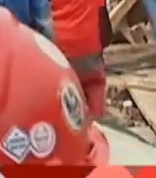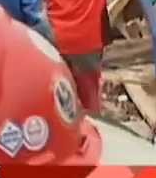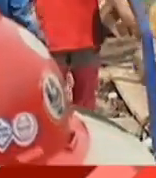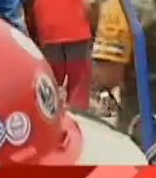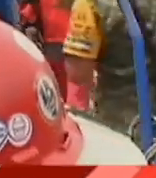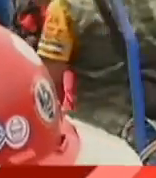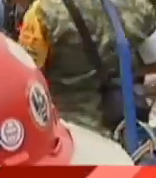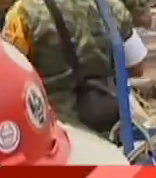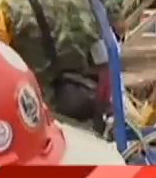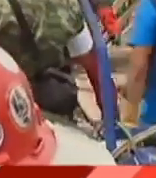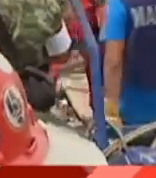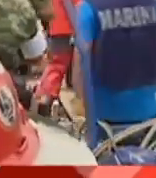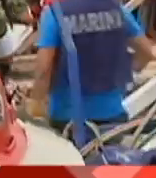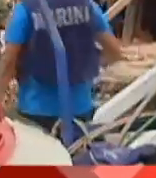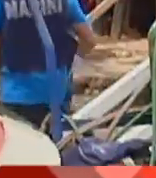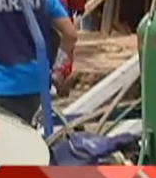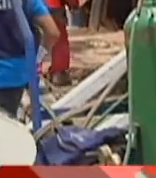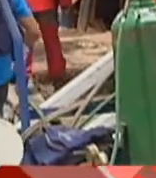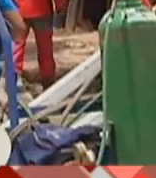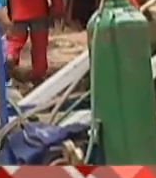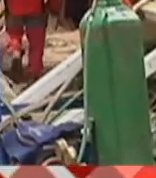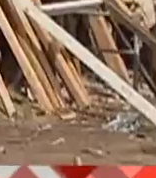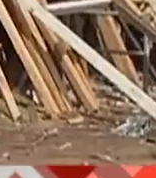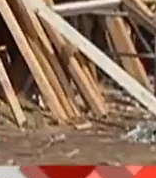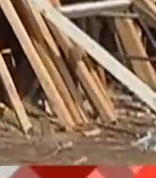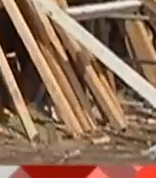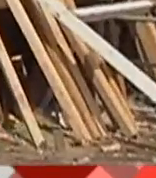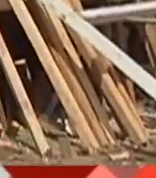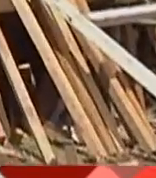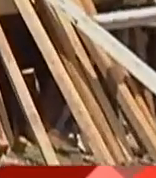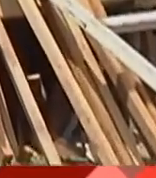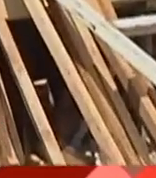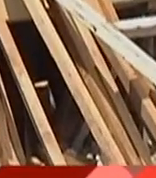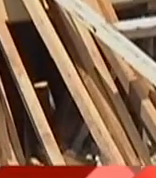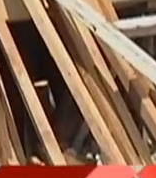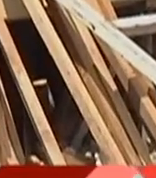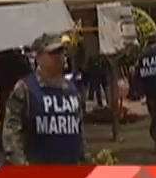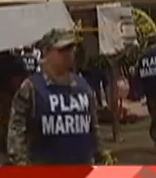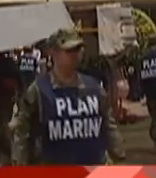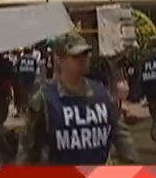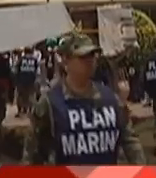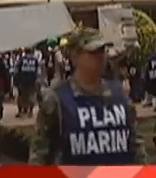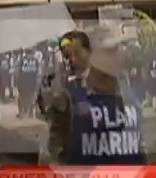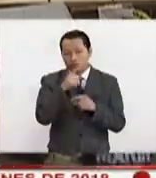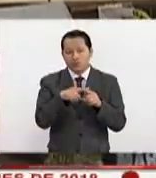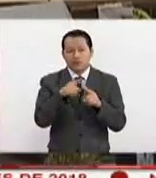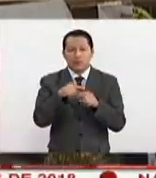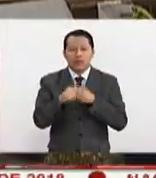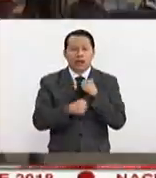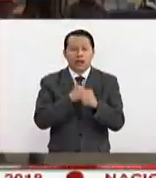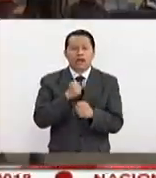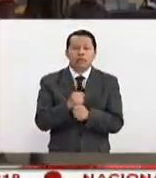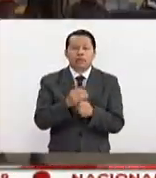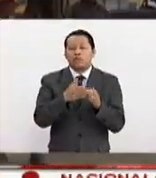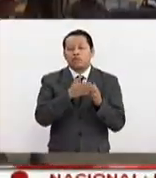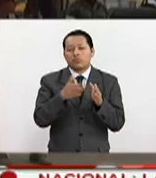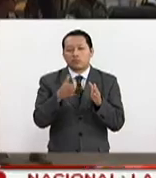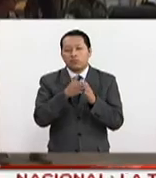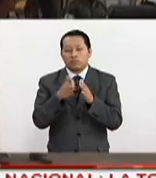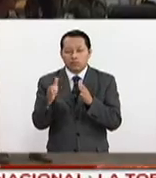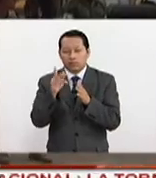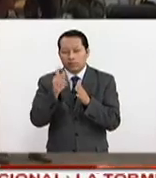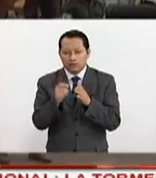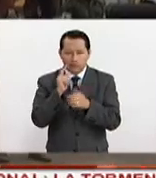lo alto y a lo ancho de su infraestructura original. En el dictamen se muestran fotografías de diferentes años y épocas de la escuela en las que